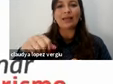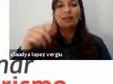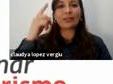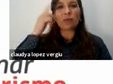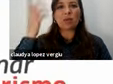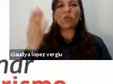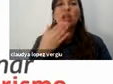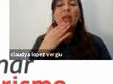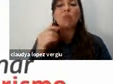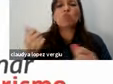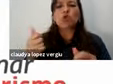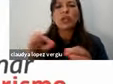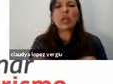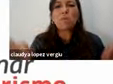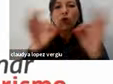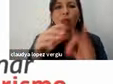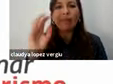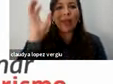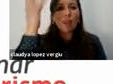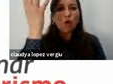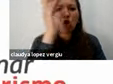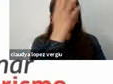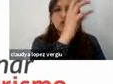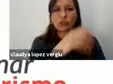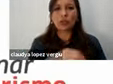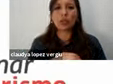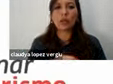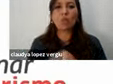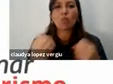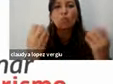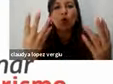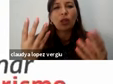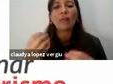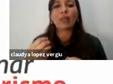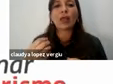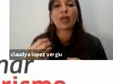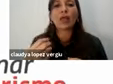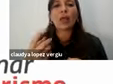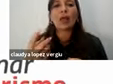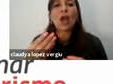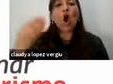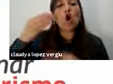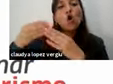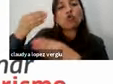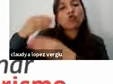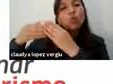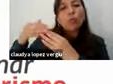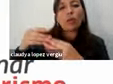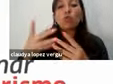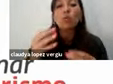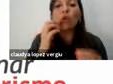Qué importante ha sido nuestro bosque, qué importante ha sido nuestra costumbre, qué importante ha sido nuestro